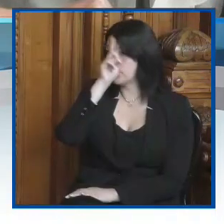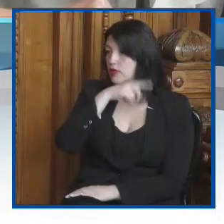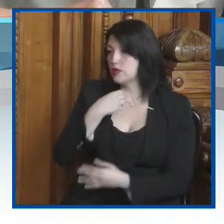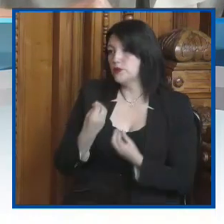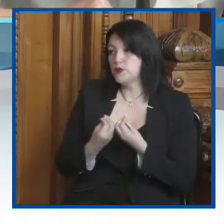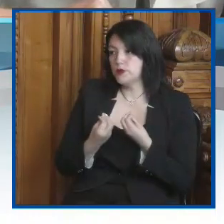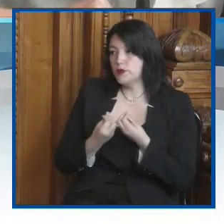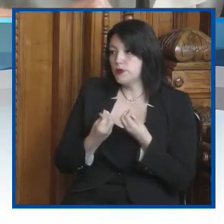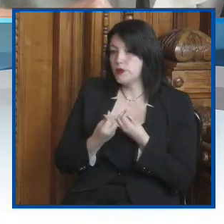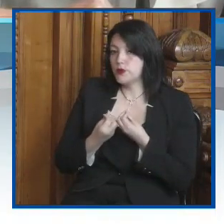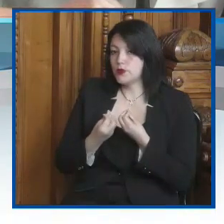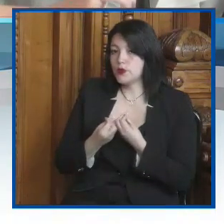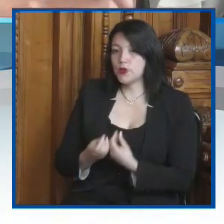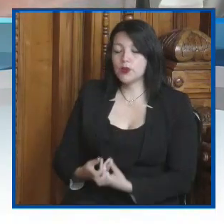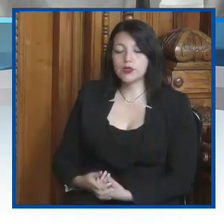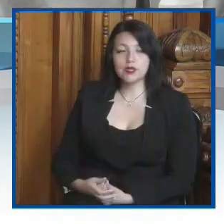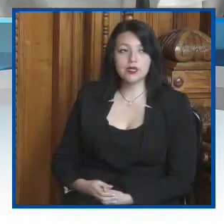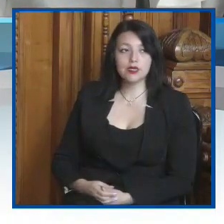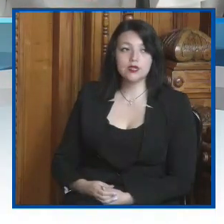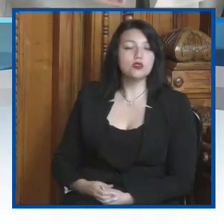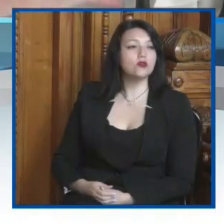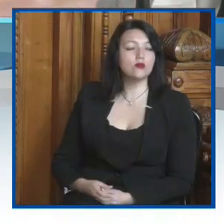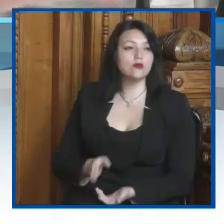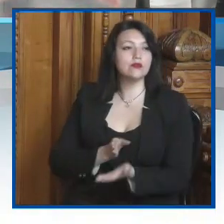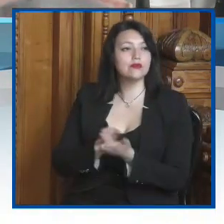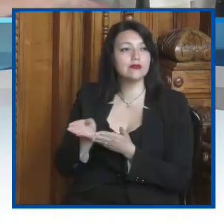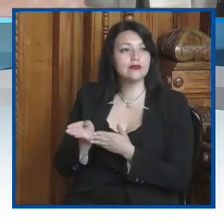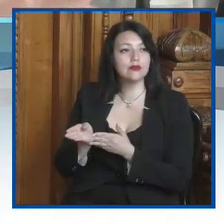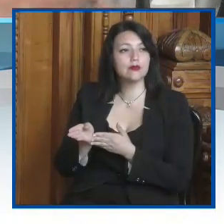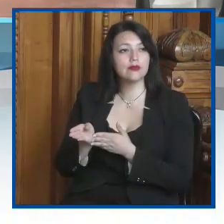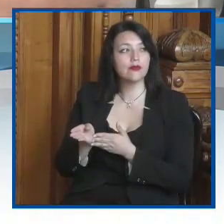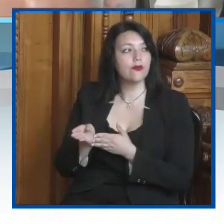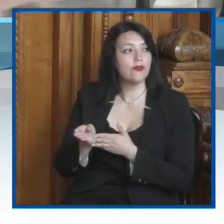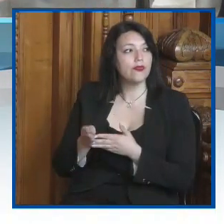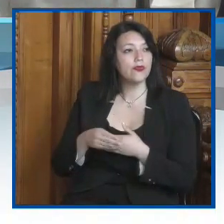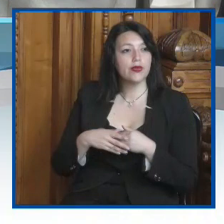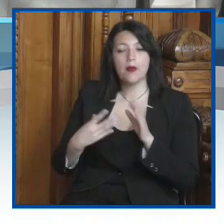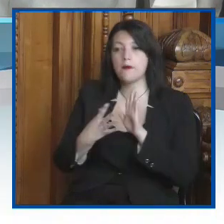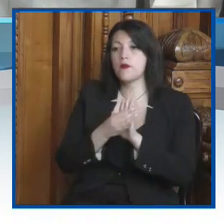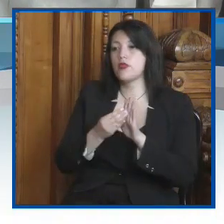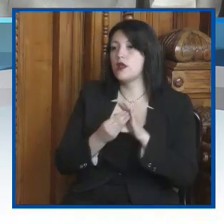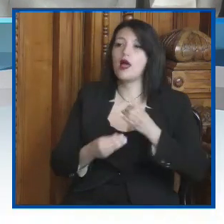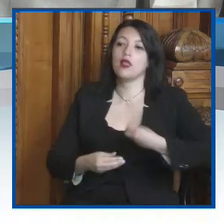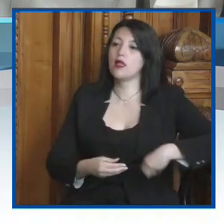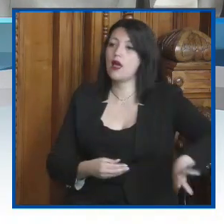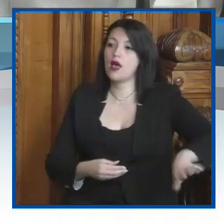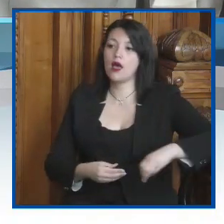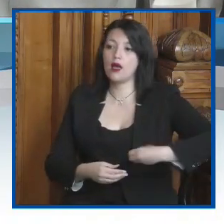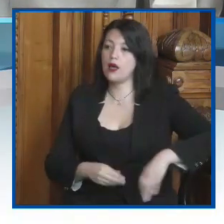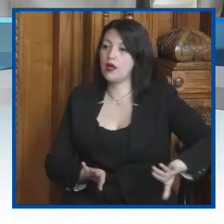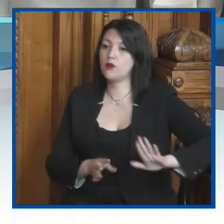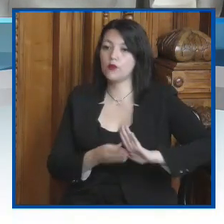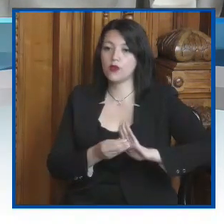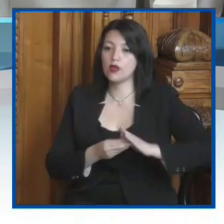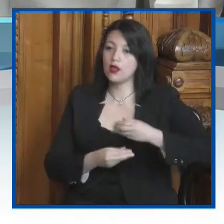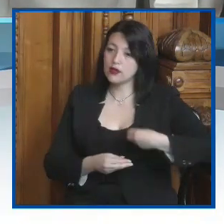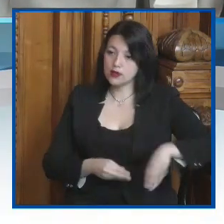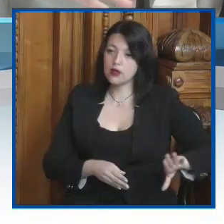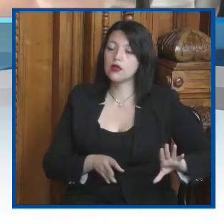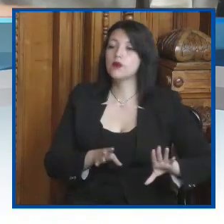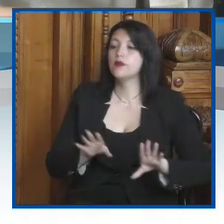mucho. Entonces, empezamos también desde esa lógica a dejar los modelos y a empezar a